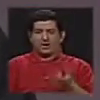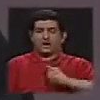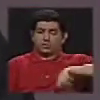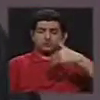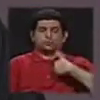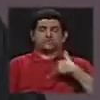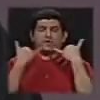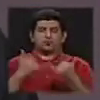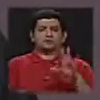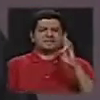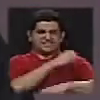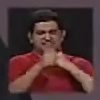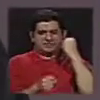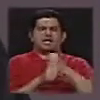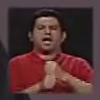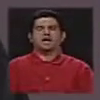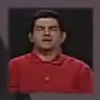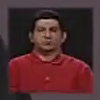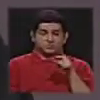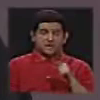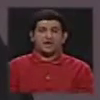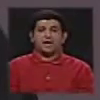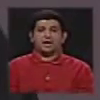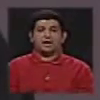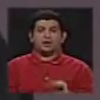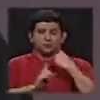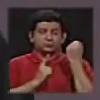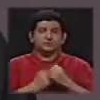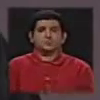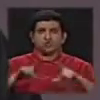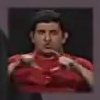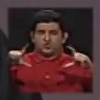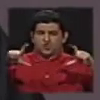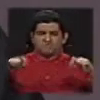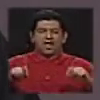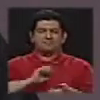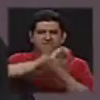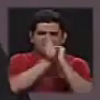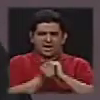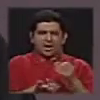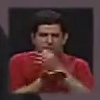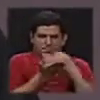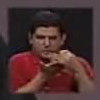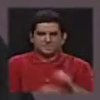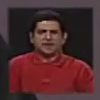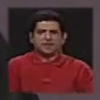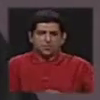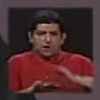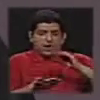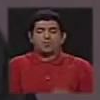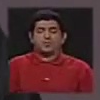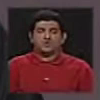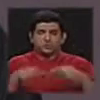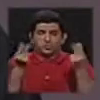nosotros tenemos ya cerca de 7 años de estar sometidos a un régimen de bandas cambiarias. Entonces, el elemento principal en un aumento de costos en